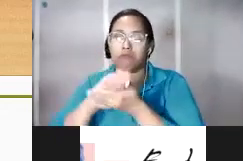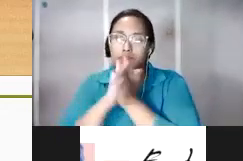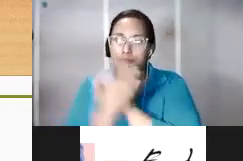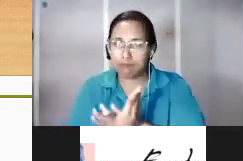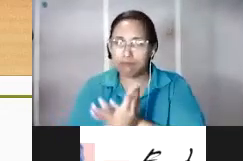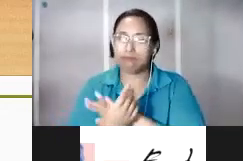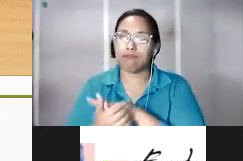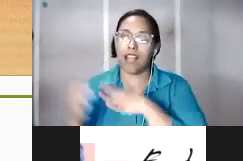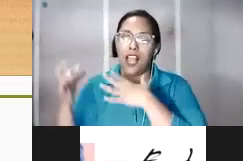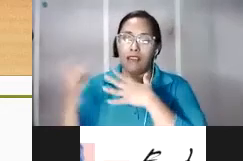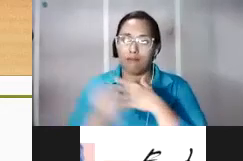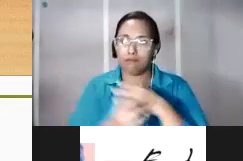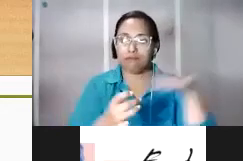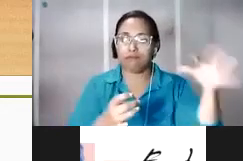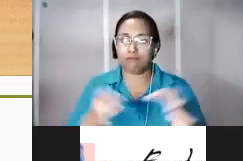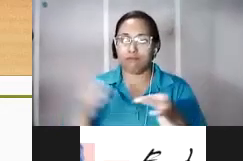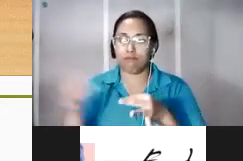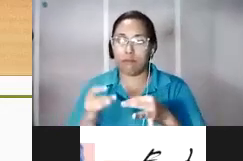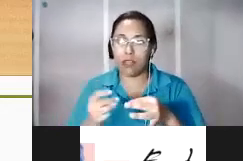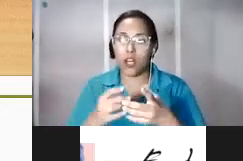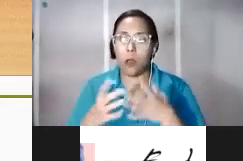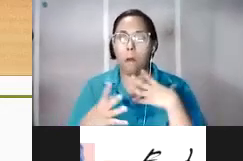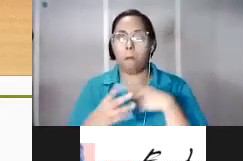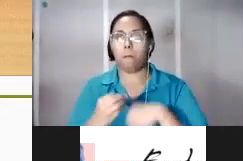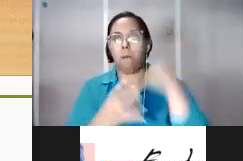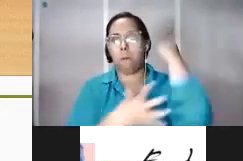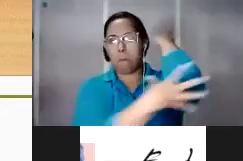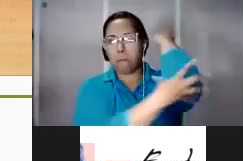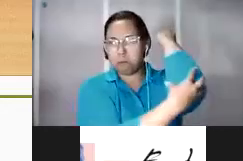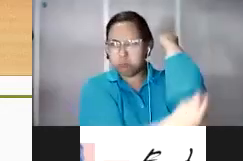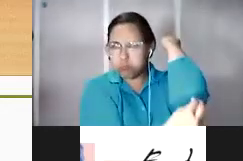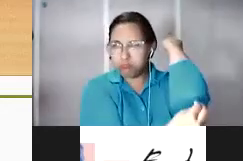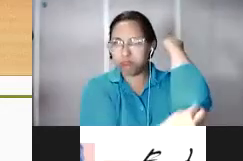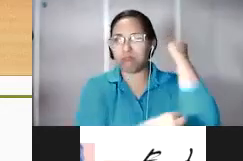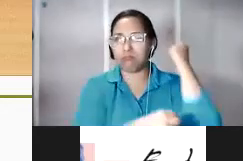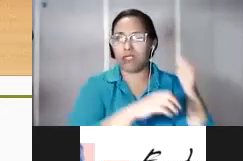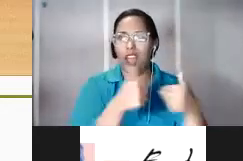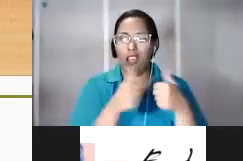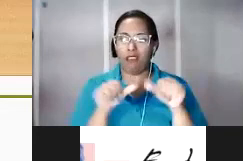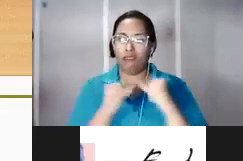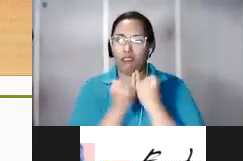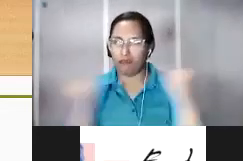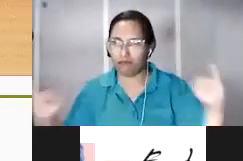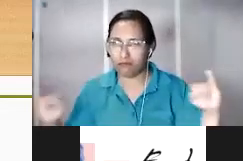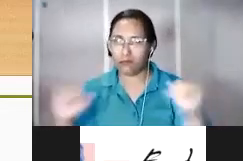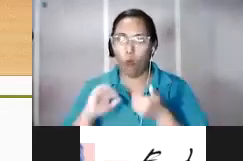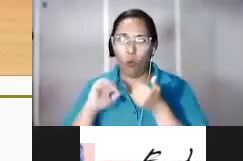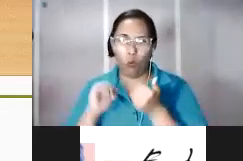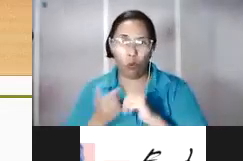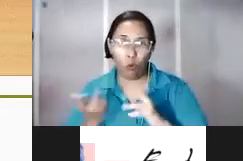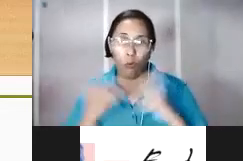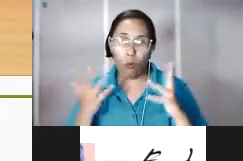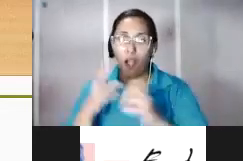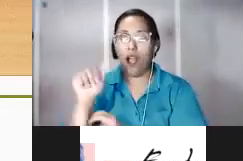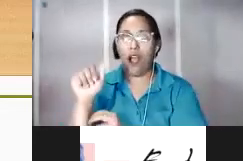en anillos de miseria y hacinamiento que conocimos como